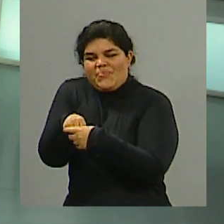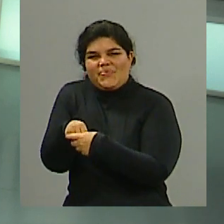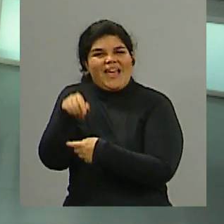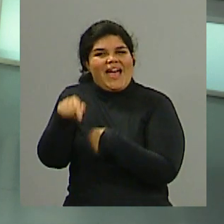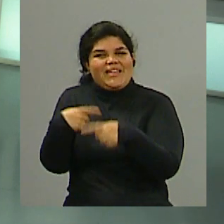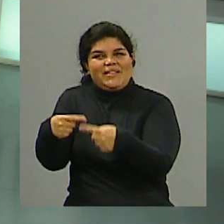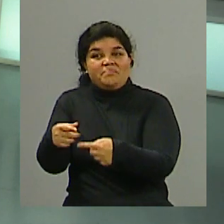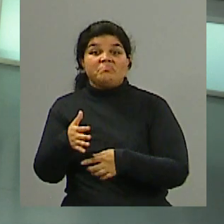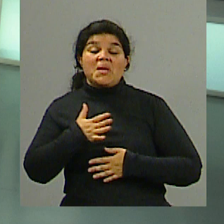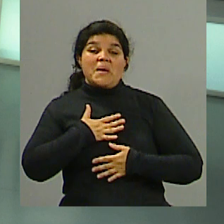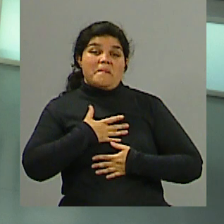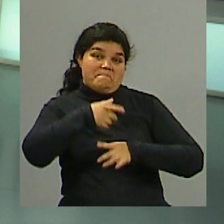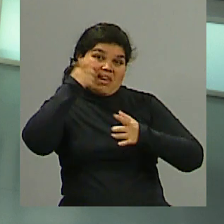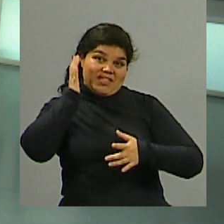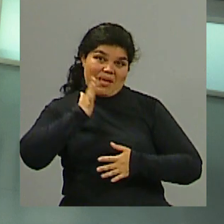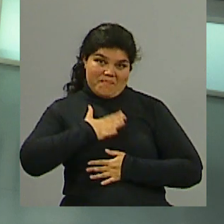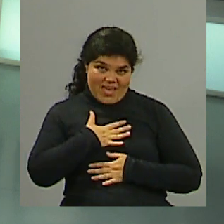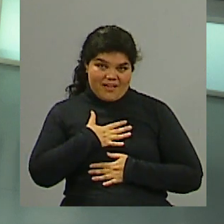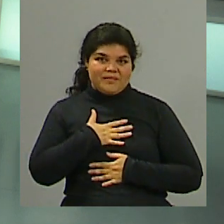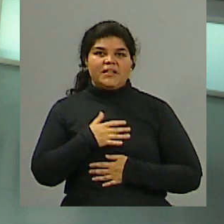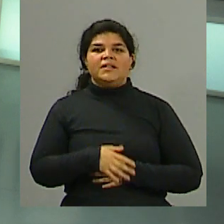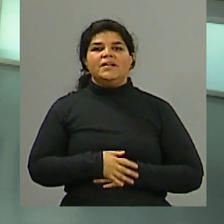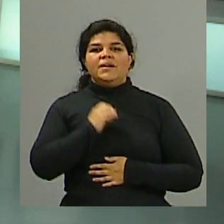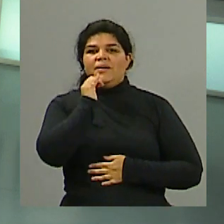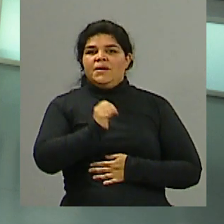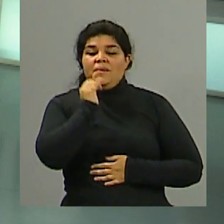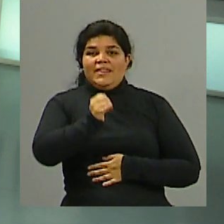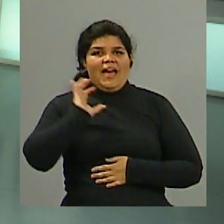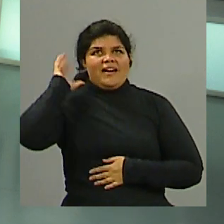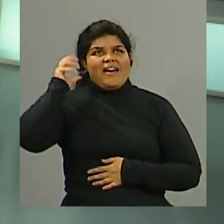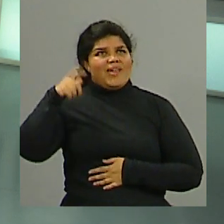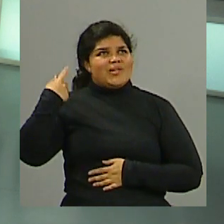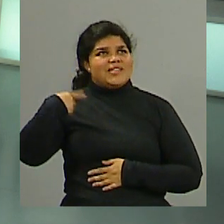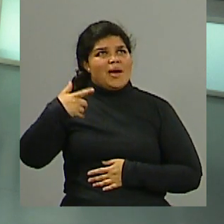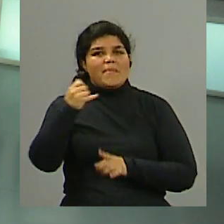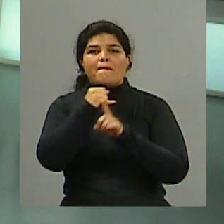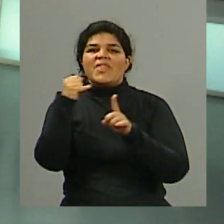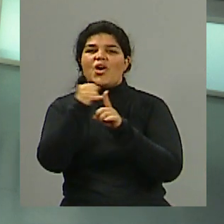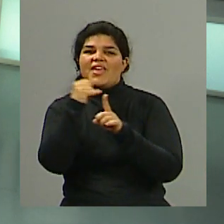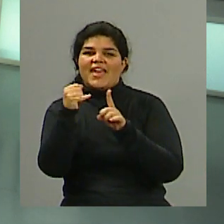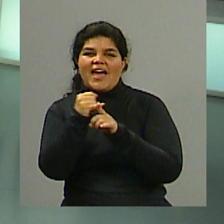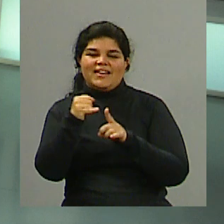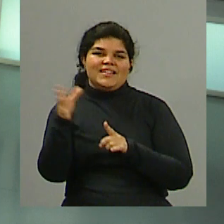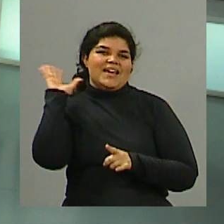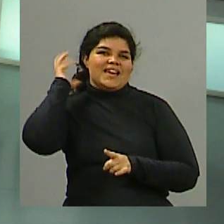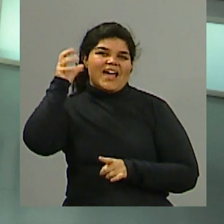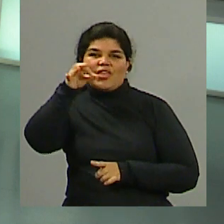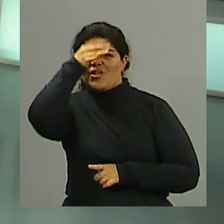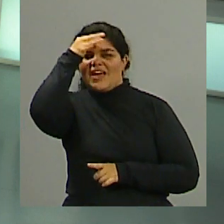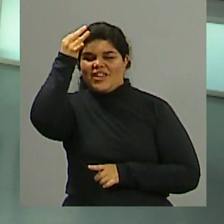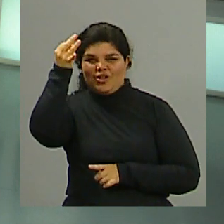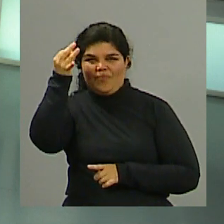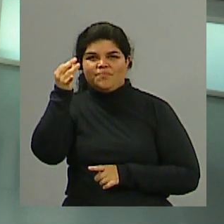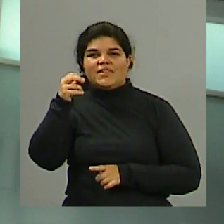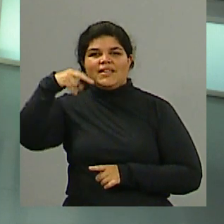En mi caso particular, creo que la radio siempre estuvo presente, sobre todo en los mediodías cuando se hacía radioteatro en Niwil, que